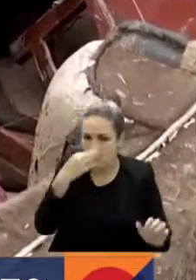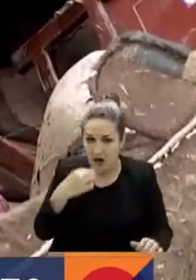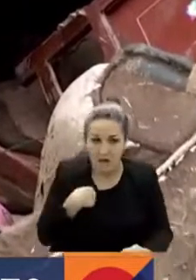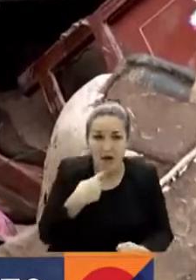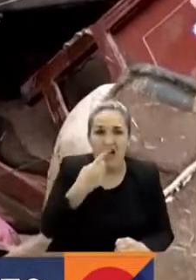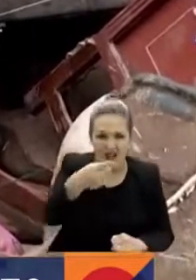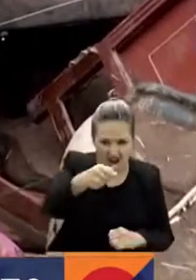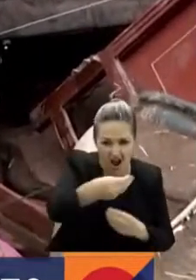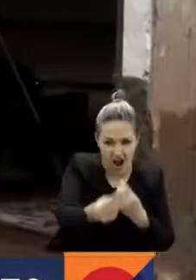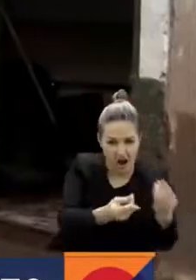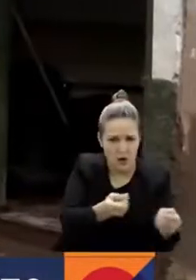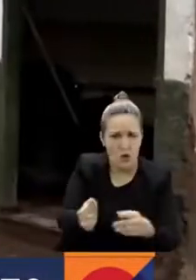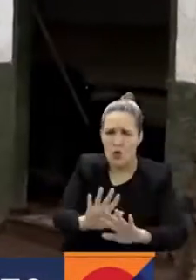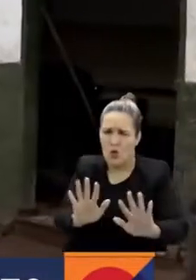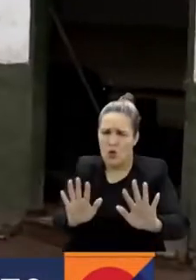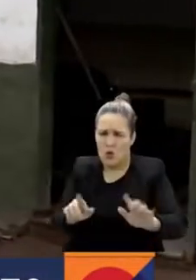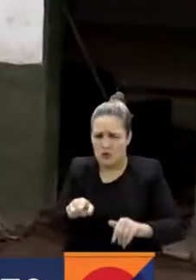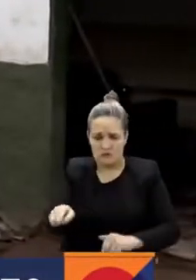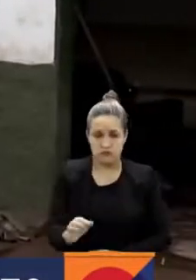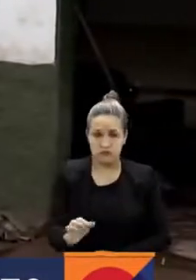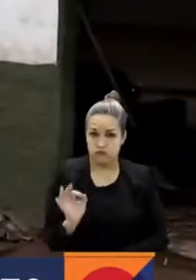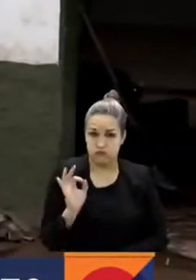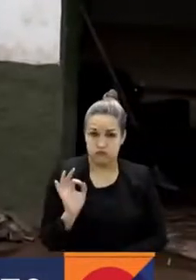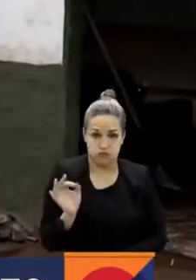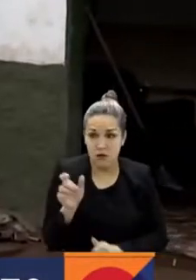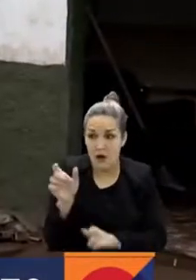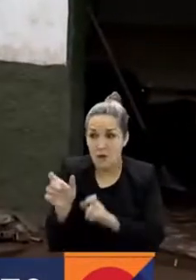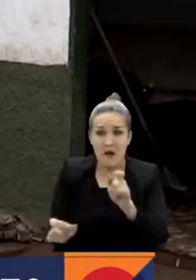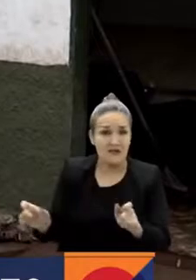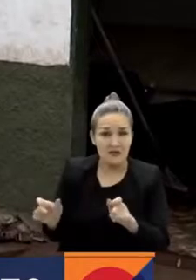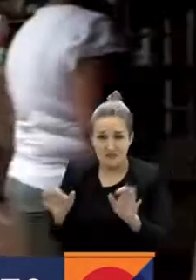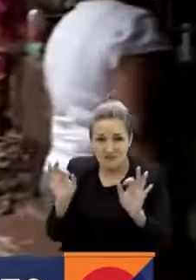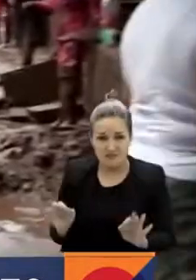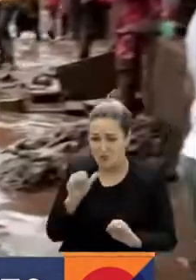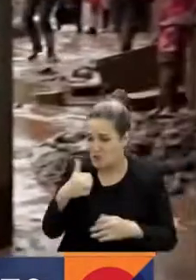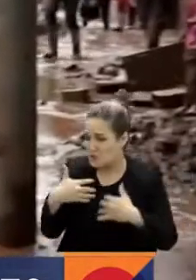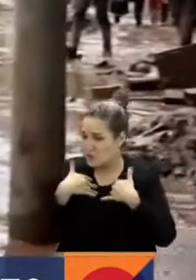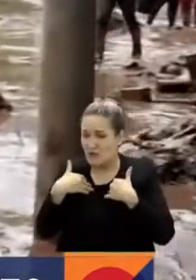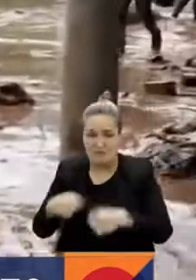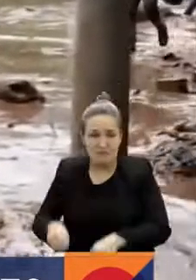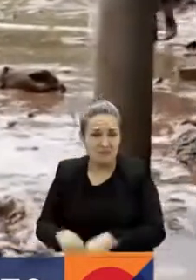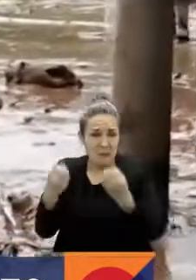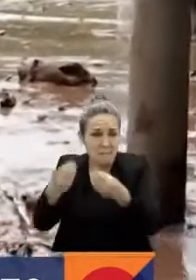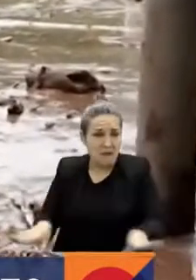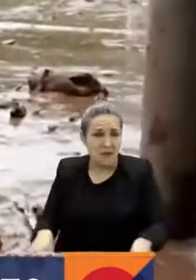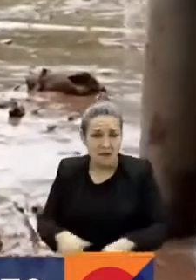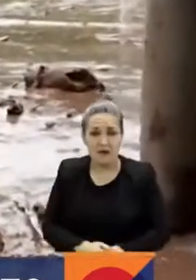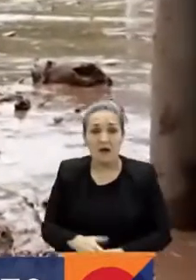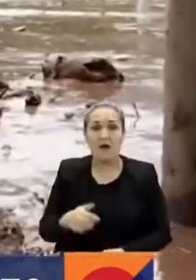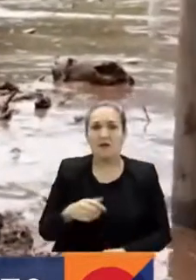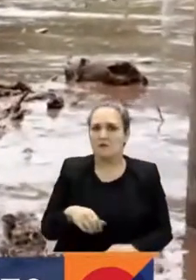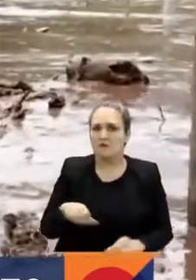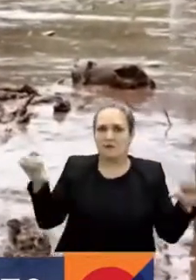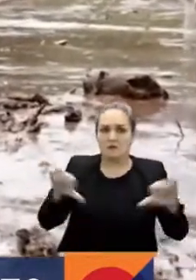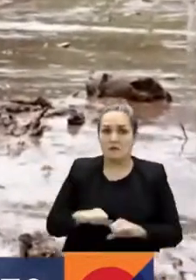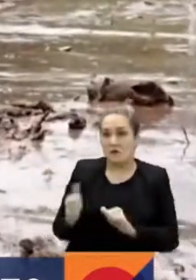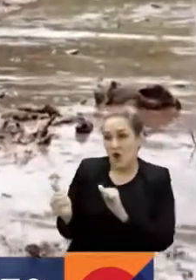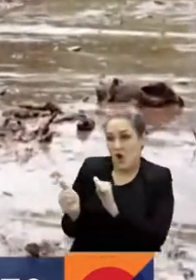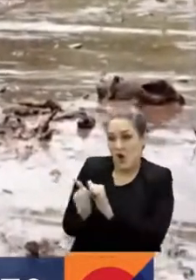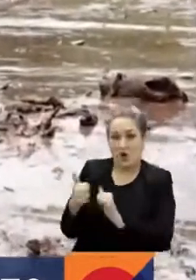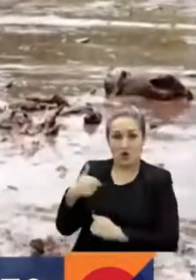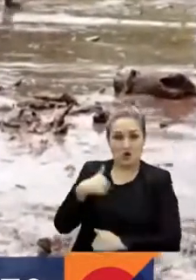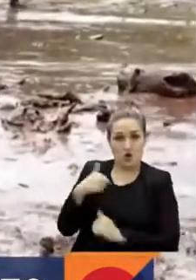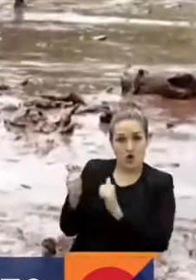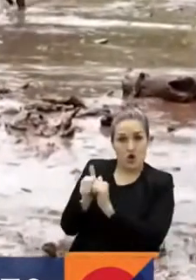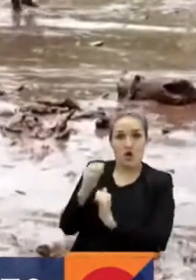lo que nos pasa a nosotros, hay personas que lo perdió fue todo prácticamente. Muy maluco, yo estaba sola con mi abuela y casi yo